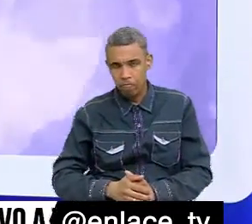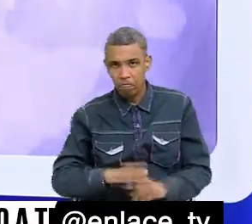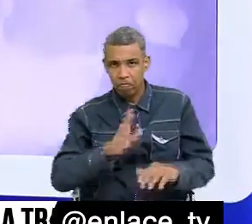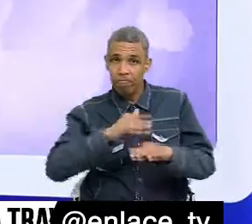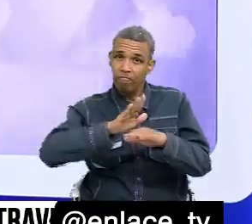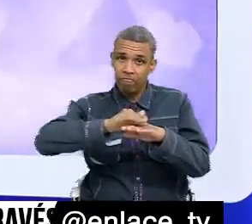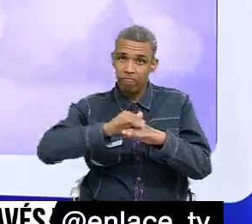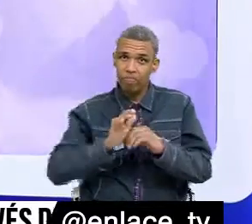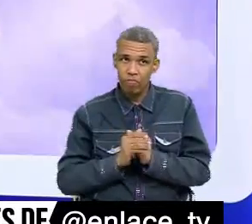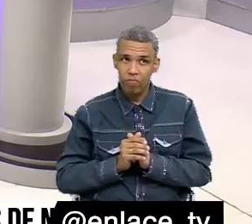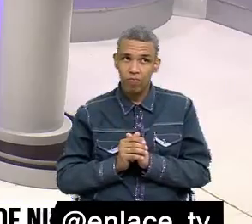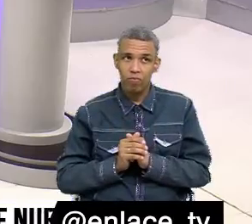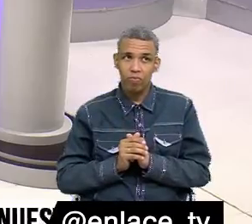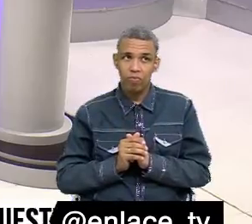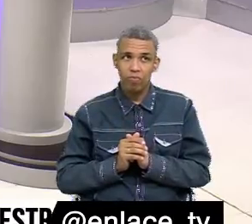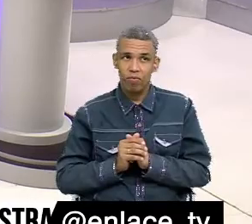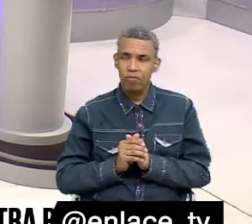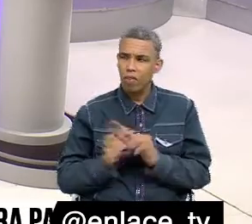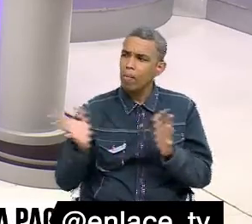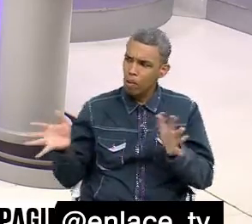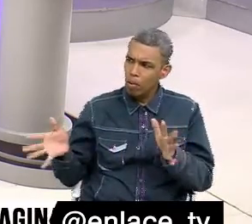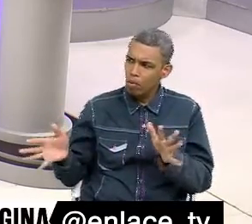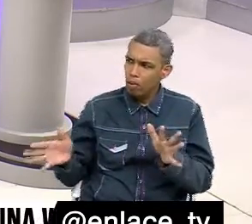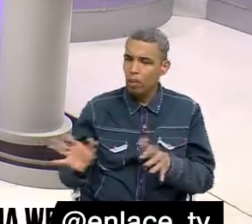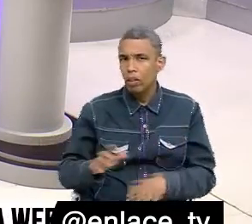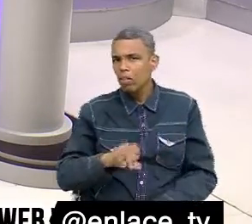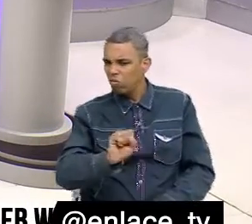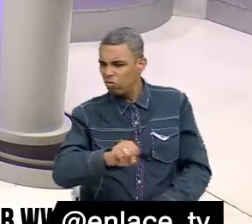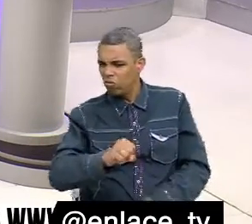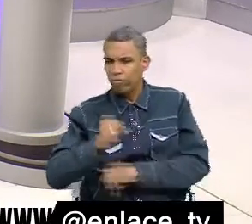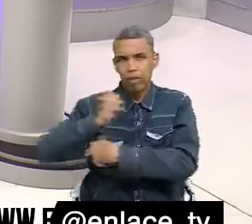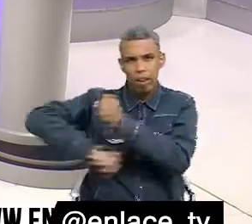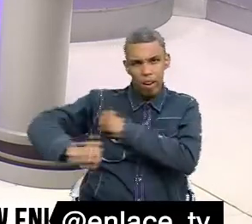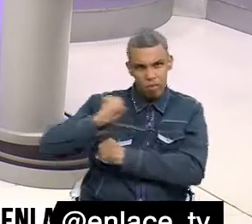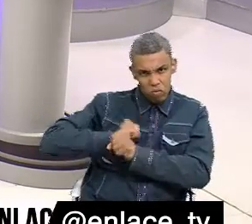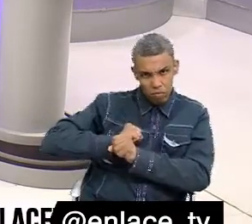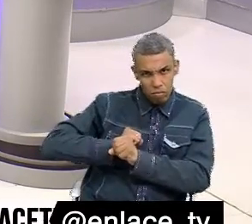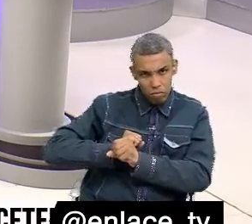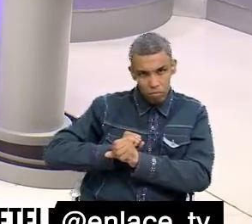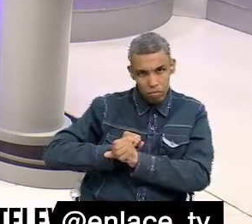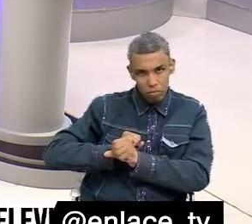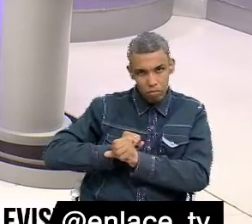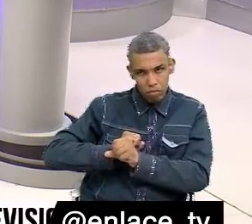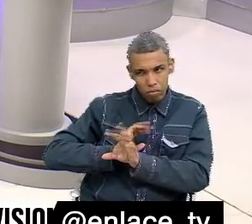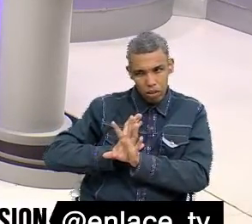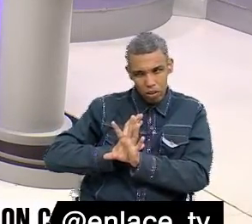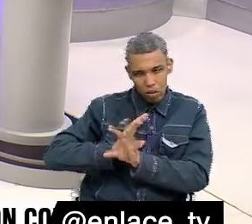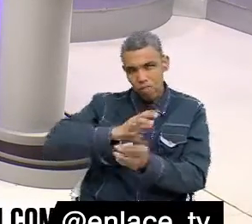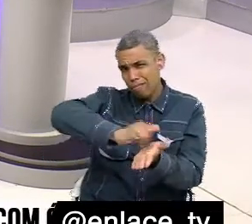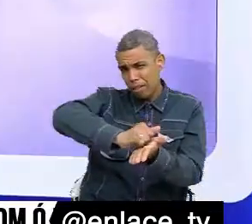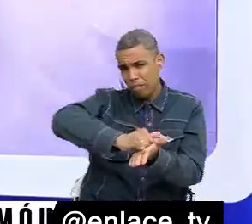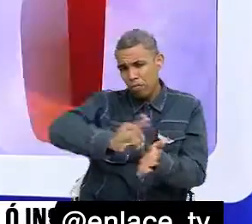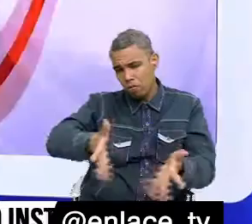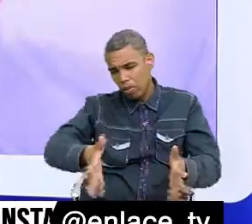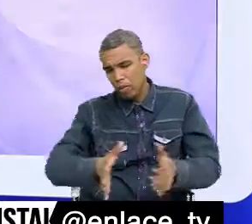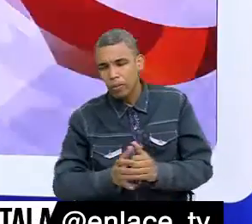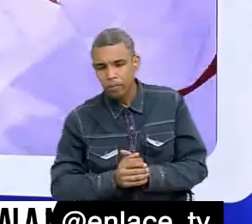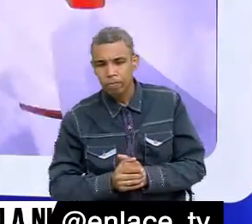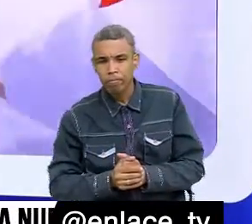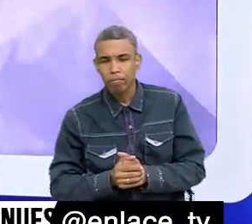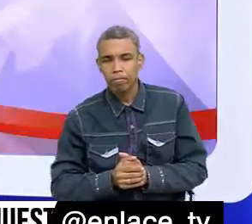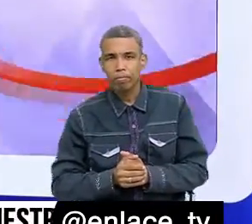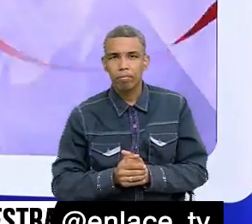del próximo. ¿Mantienes más? Sí, más o menos es el valor de que se viene para estos partidos tipo A. Tipo A, podríamos decir. Ese es el valor